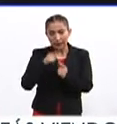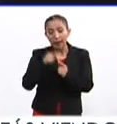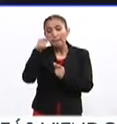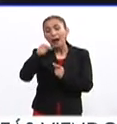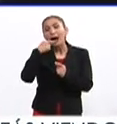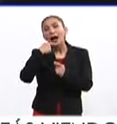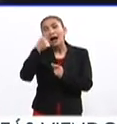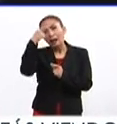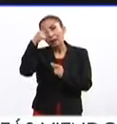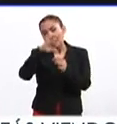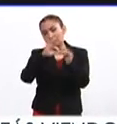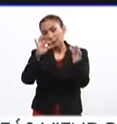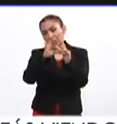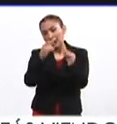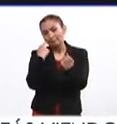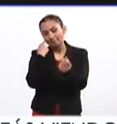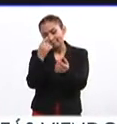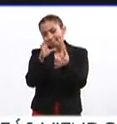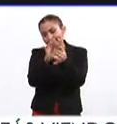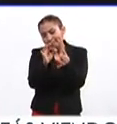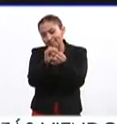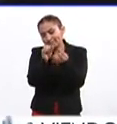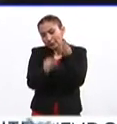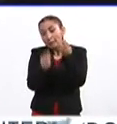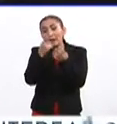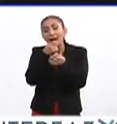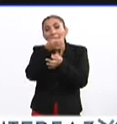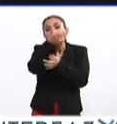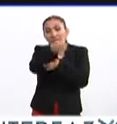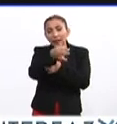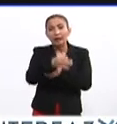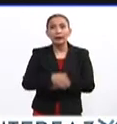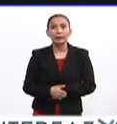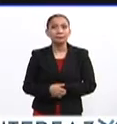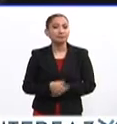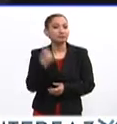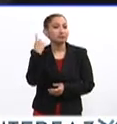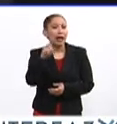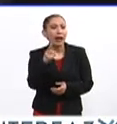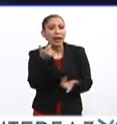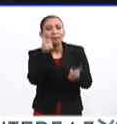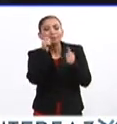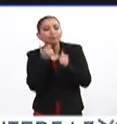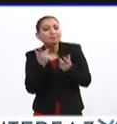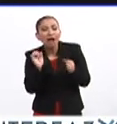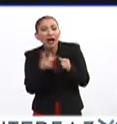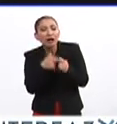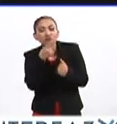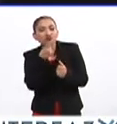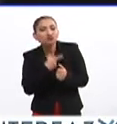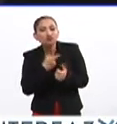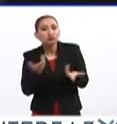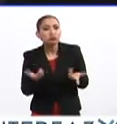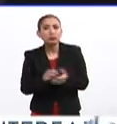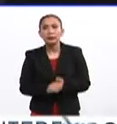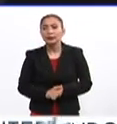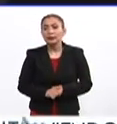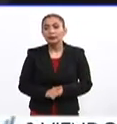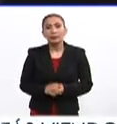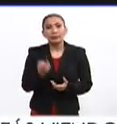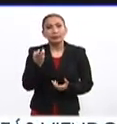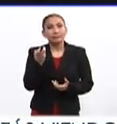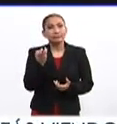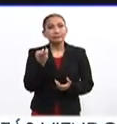para explicarles, para informarles, para escucharlos.